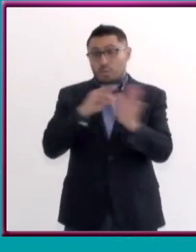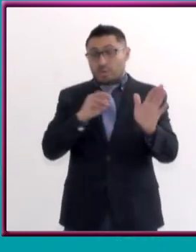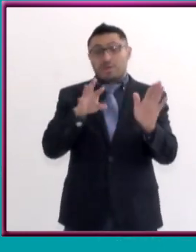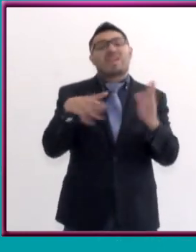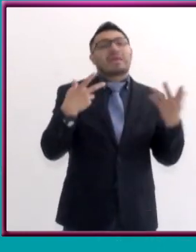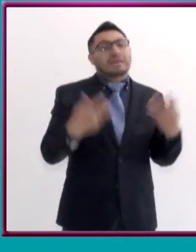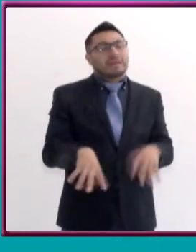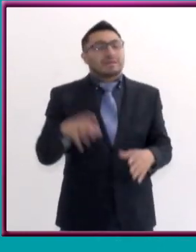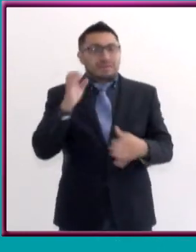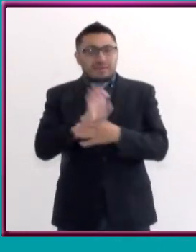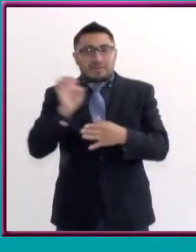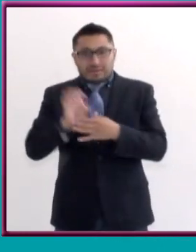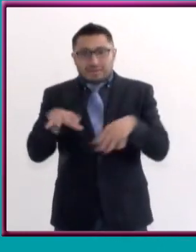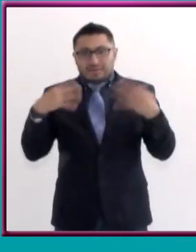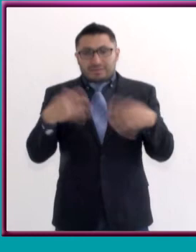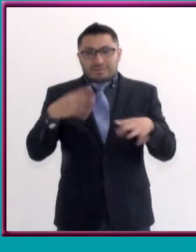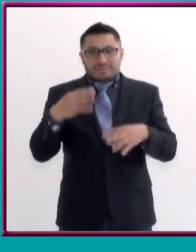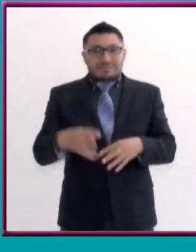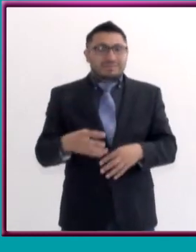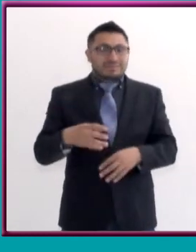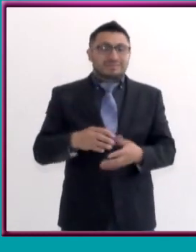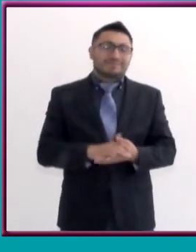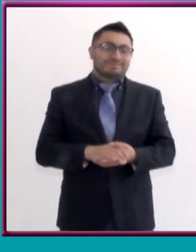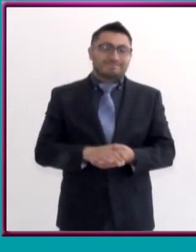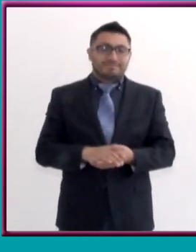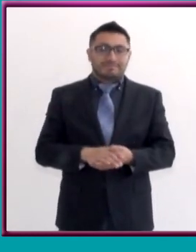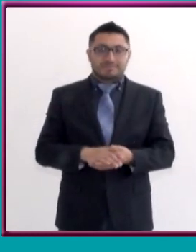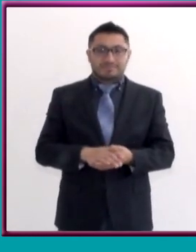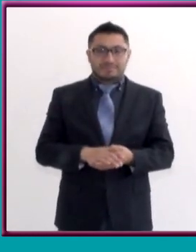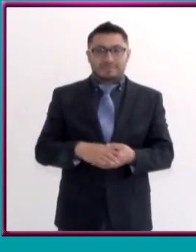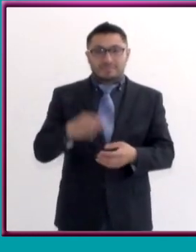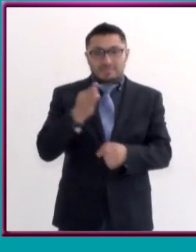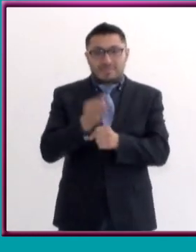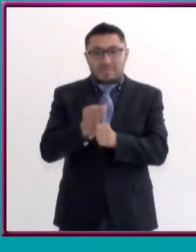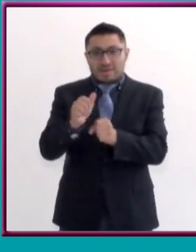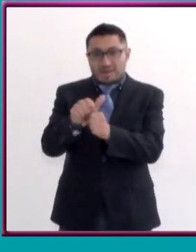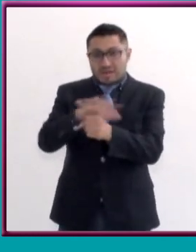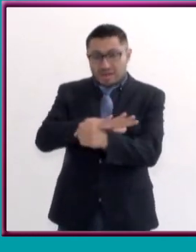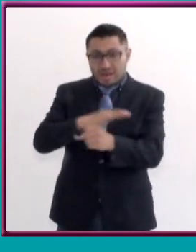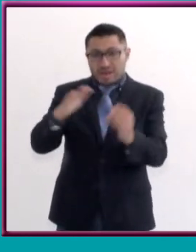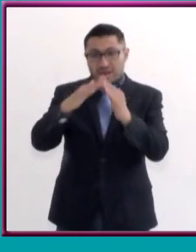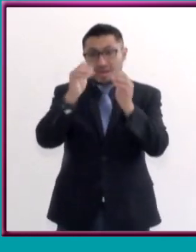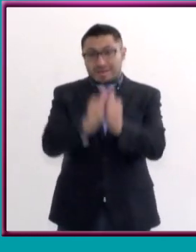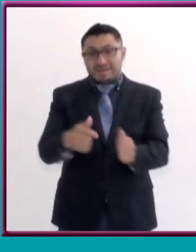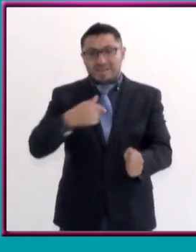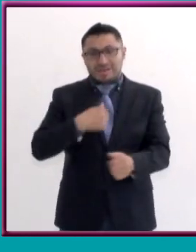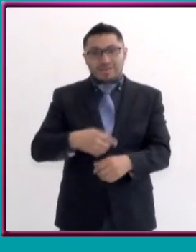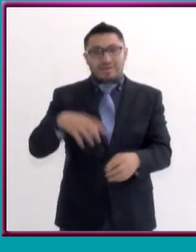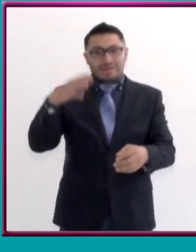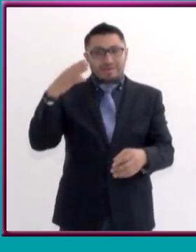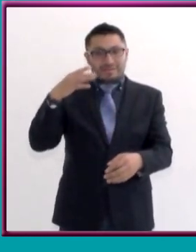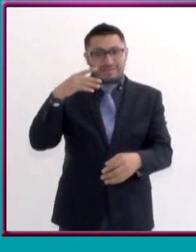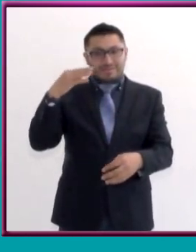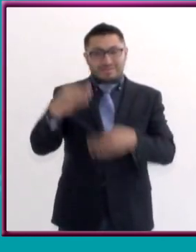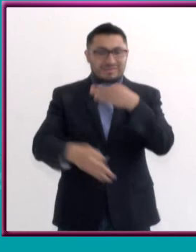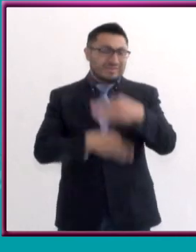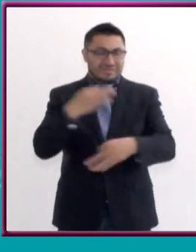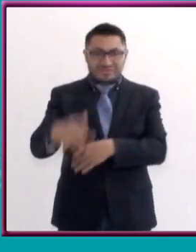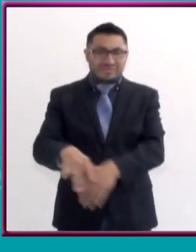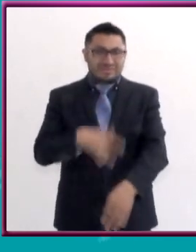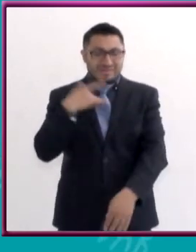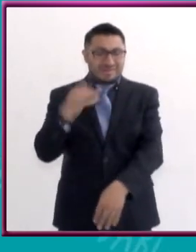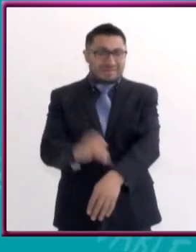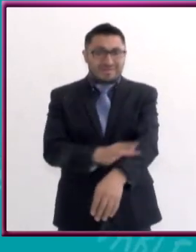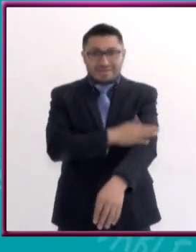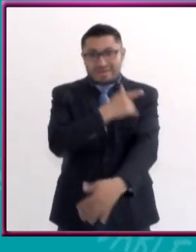otras personas. Entonces por todas, realmente por todas. Debido al confinamiento he pasado, yo creo que por todas las